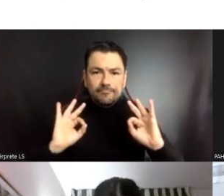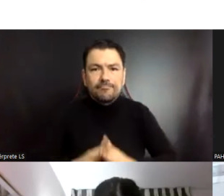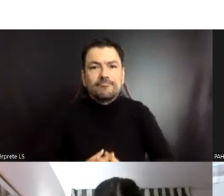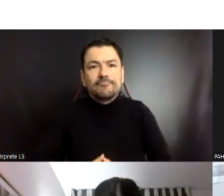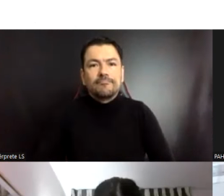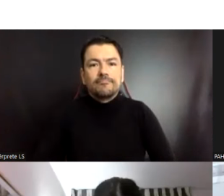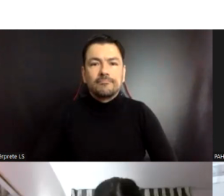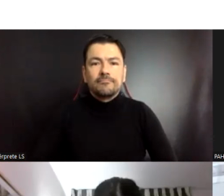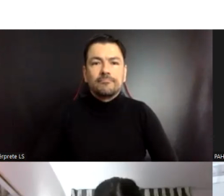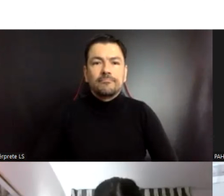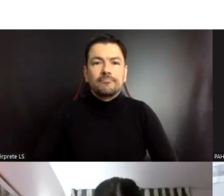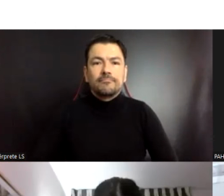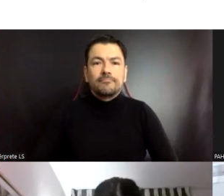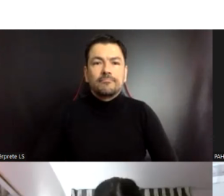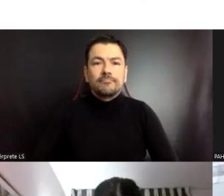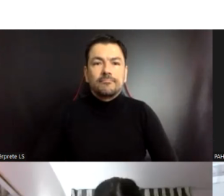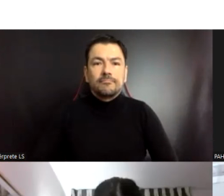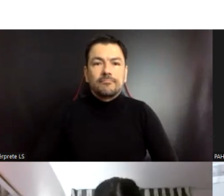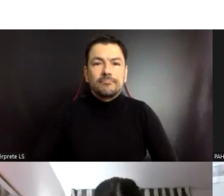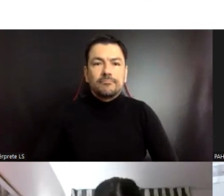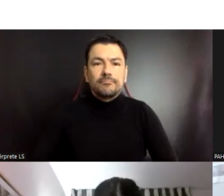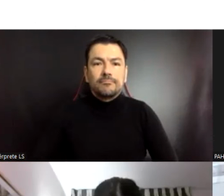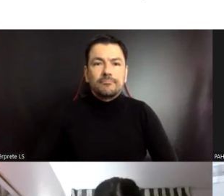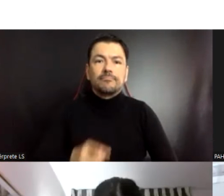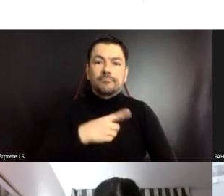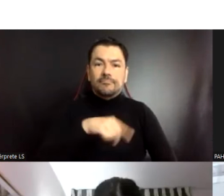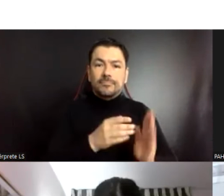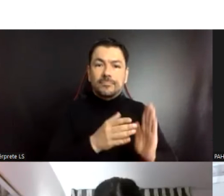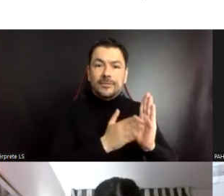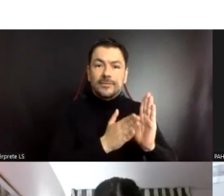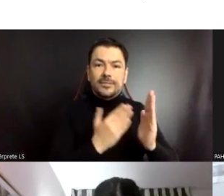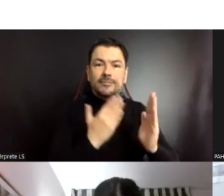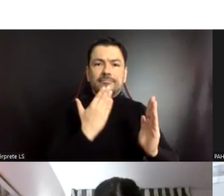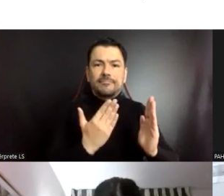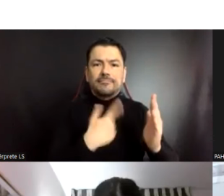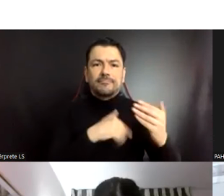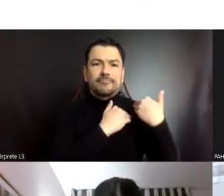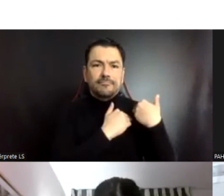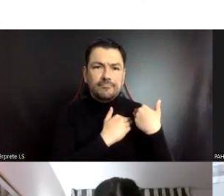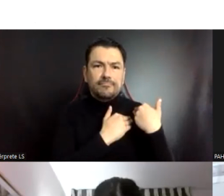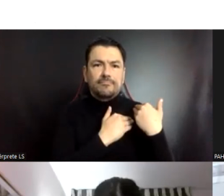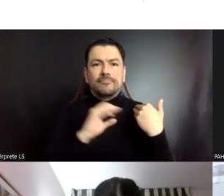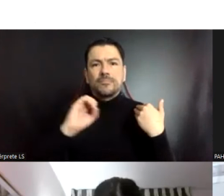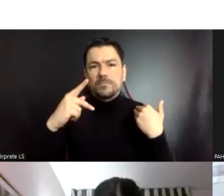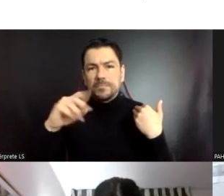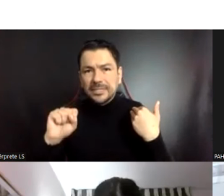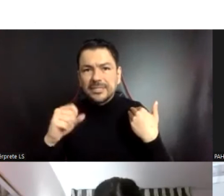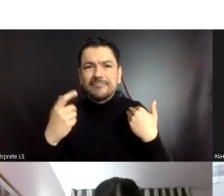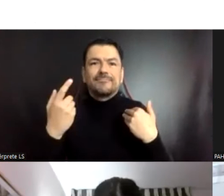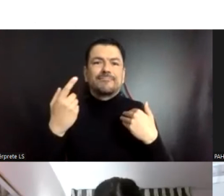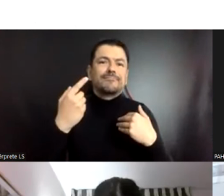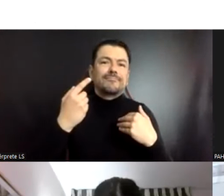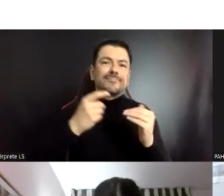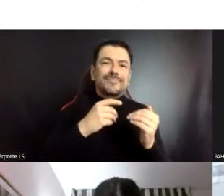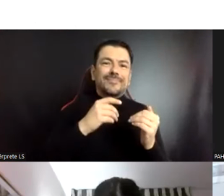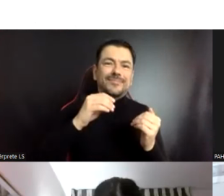a nuestro departamento de evidencia e inteligencia en la OPS, a la OMS, a todos los